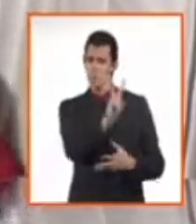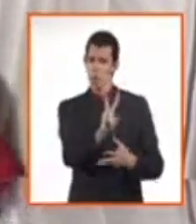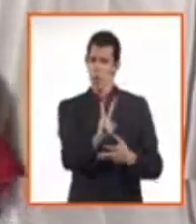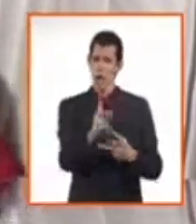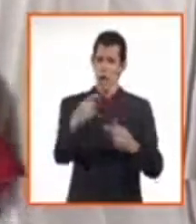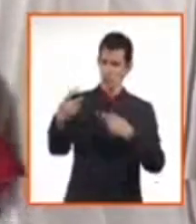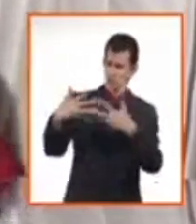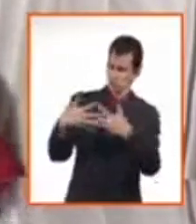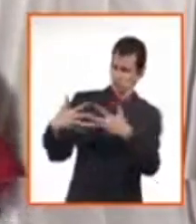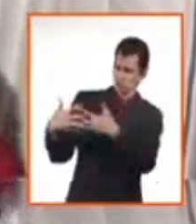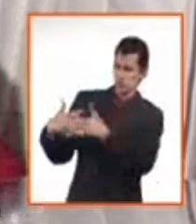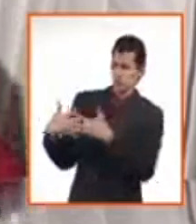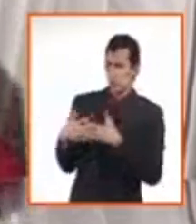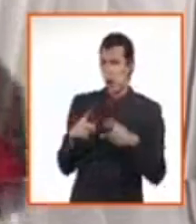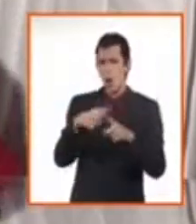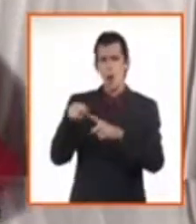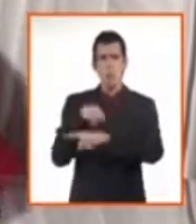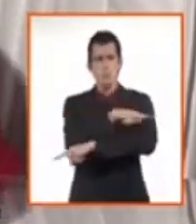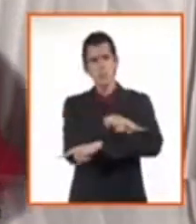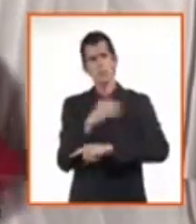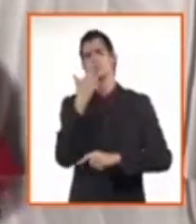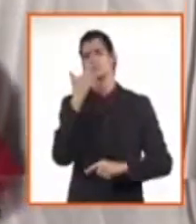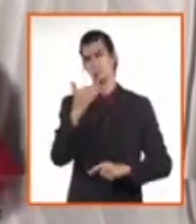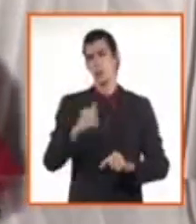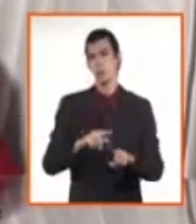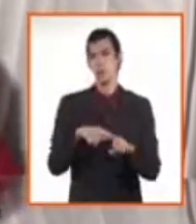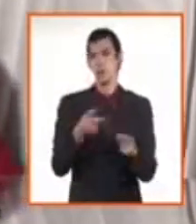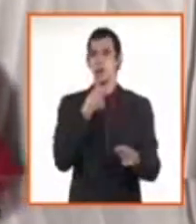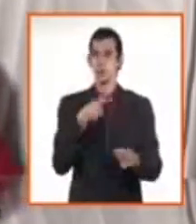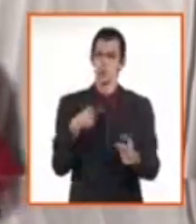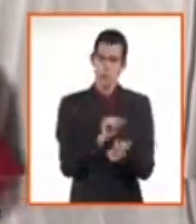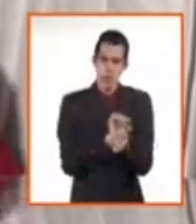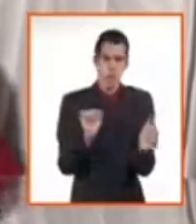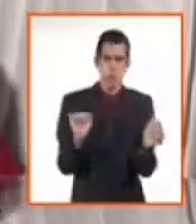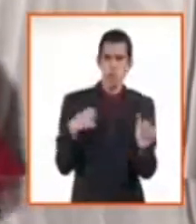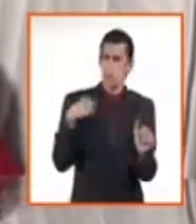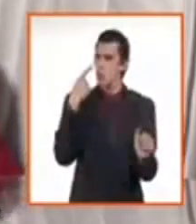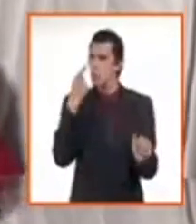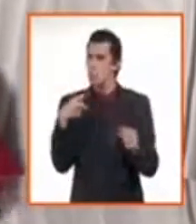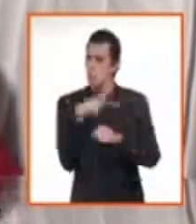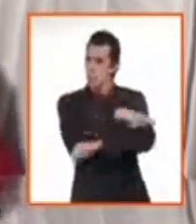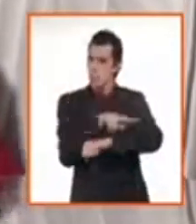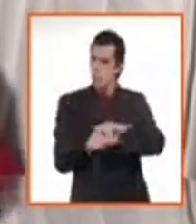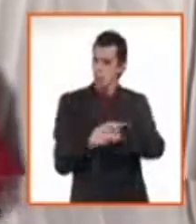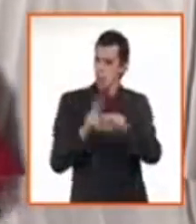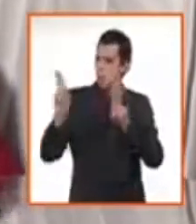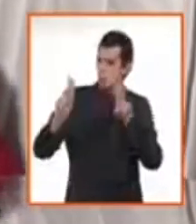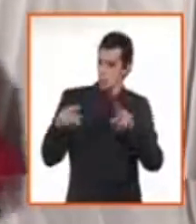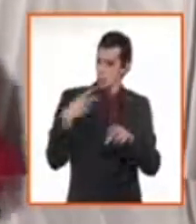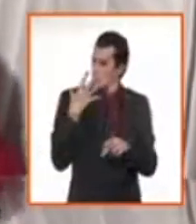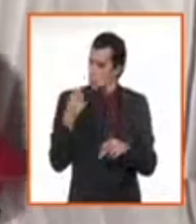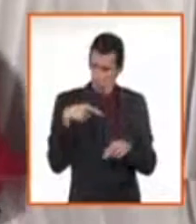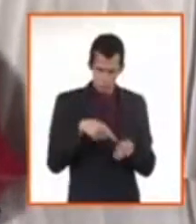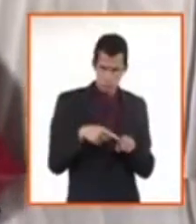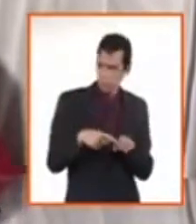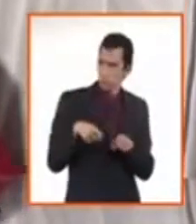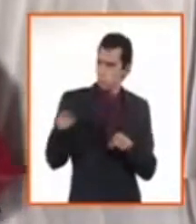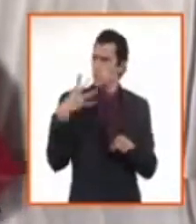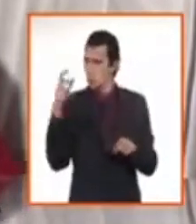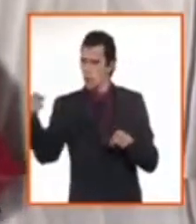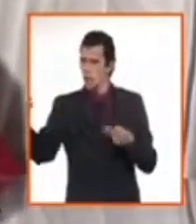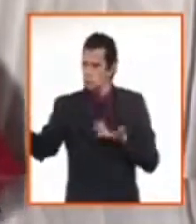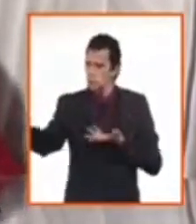esa efectivamente la declaración que ahora se llama pomposamente la declaración de los ángeles no resuelve ningún problema y con